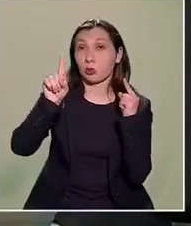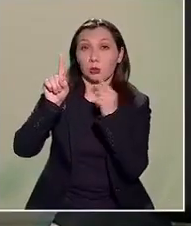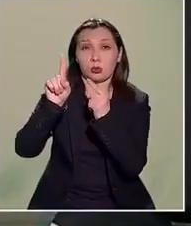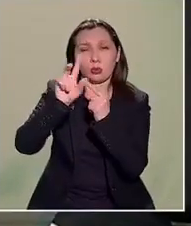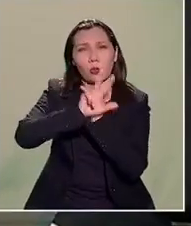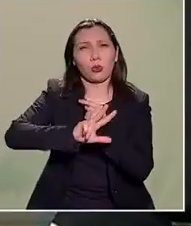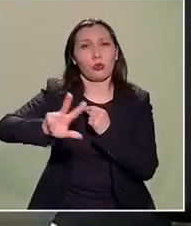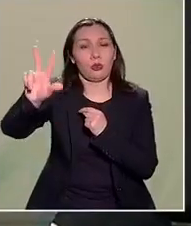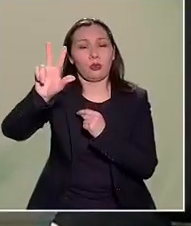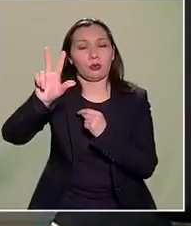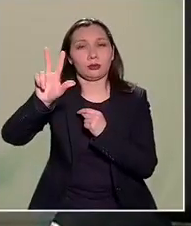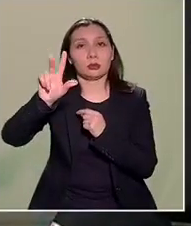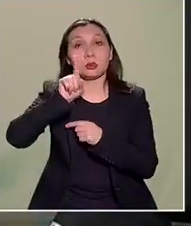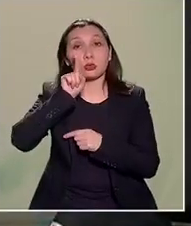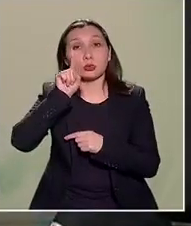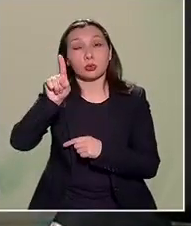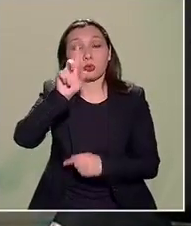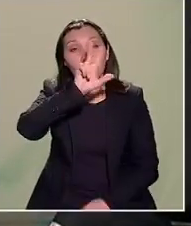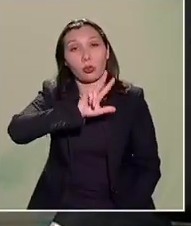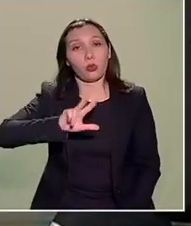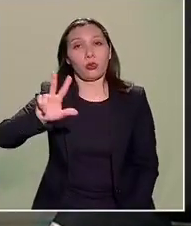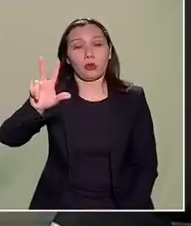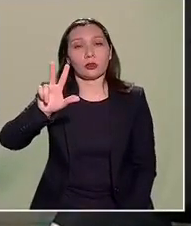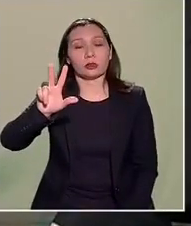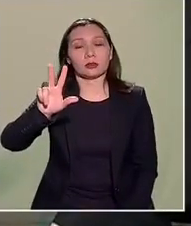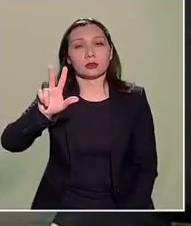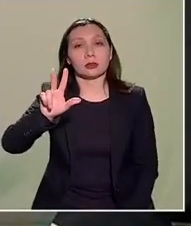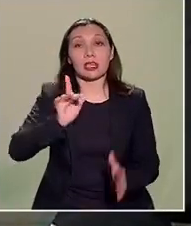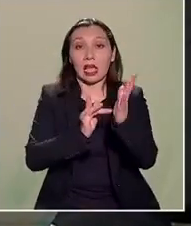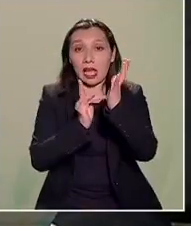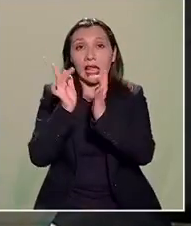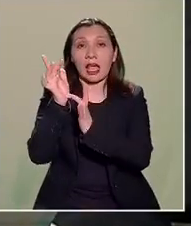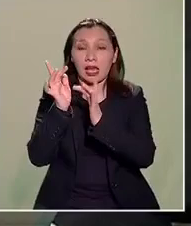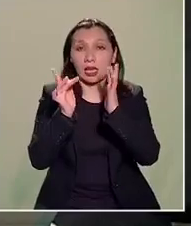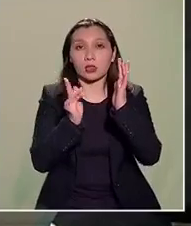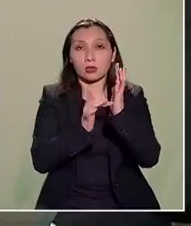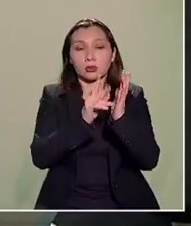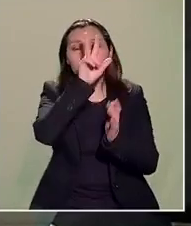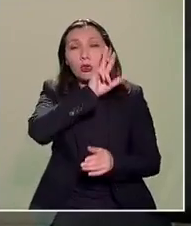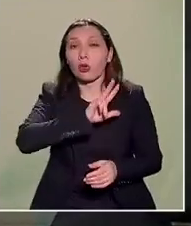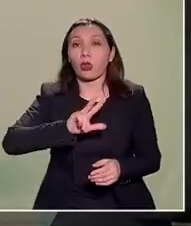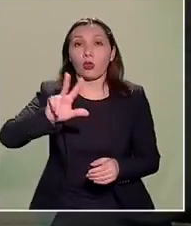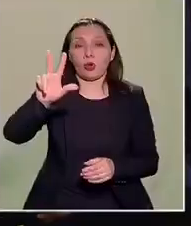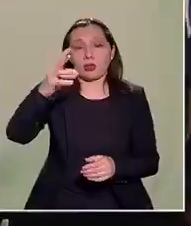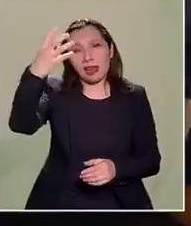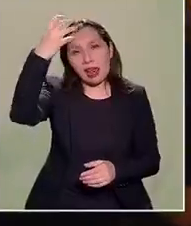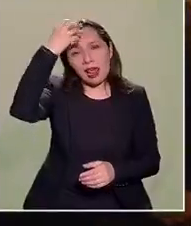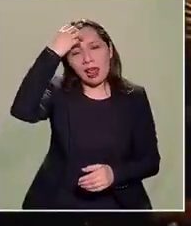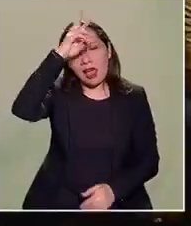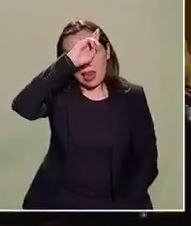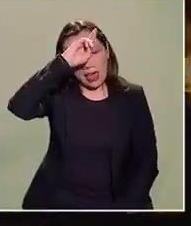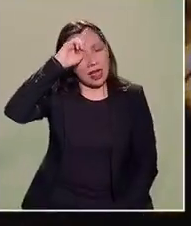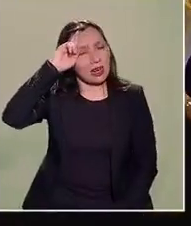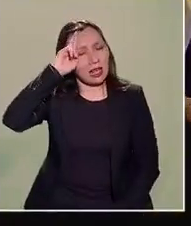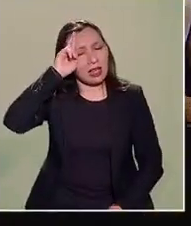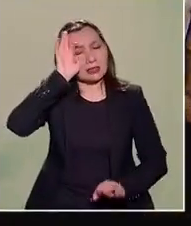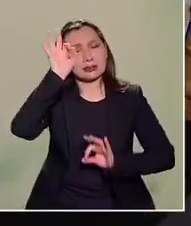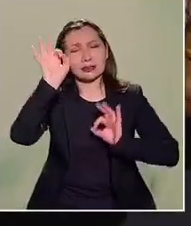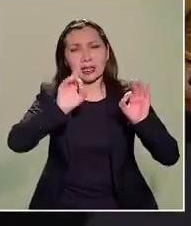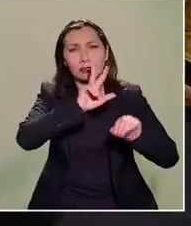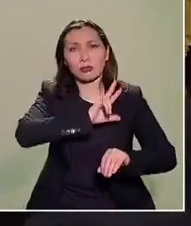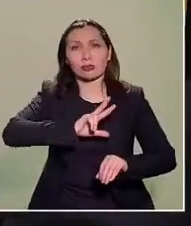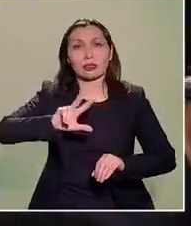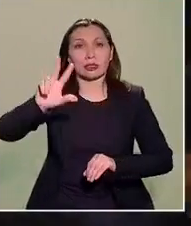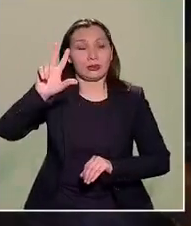eres dios porque tú eres dios jesús señor rey de reyes y señor de